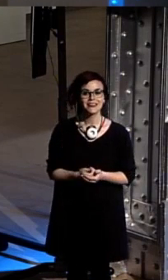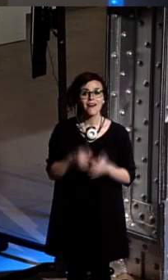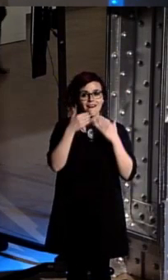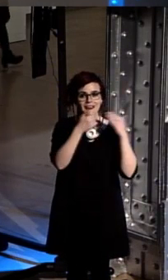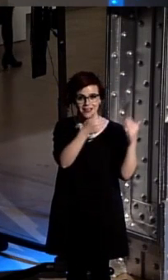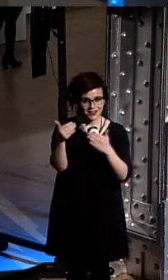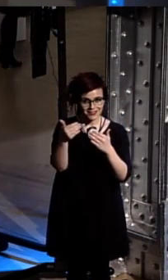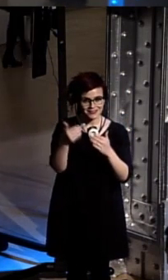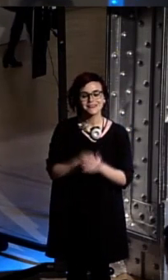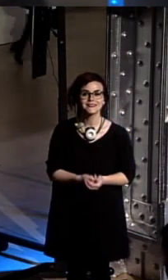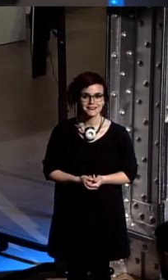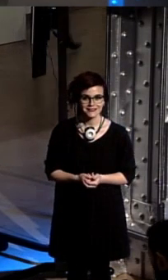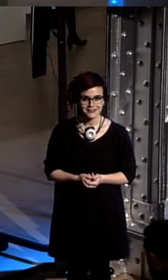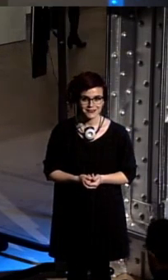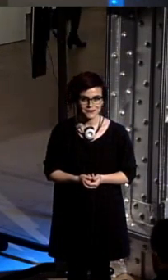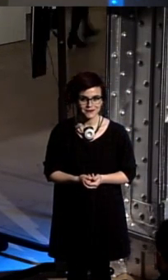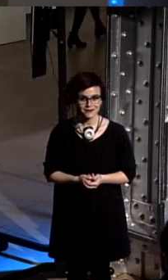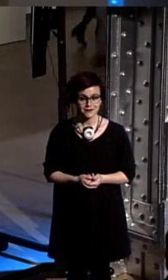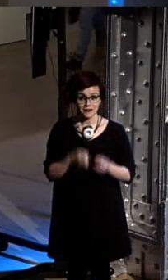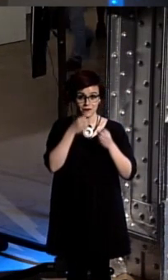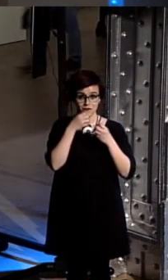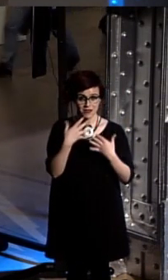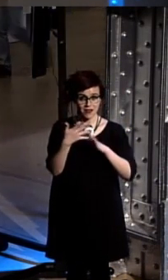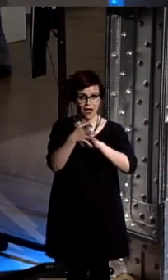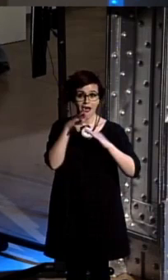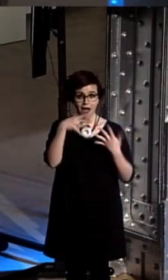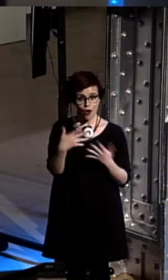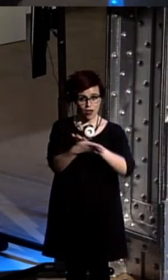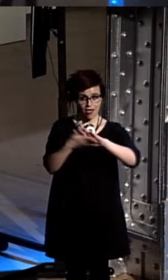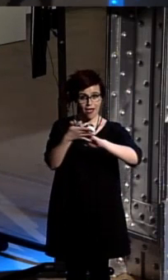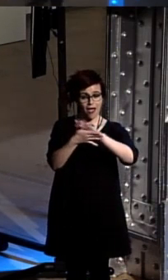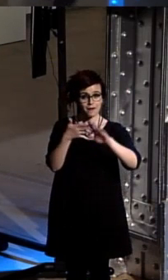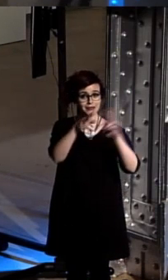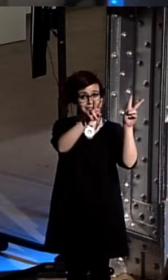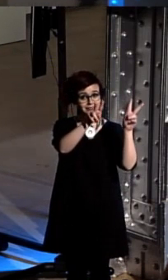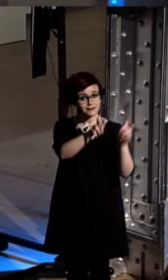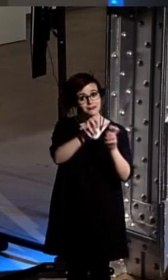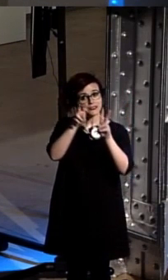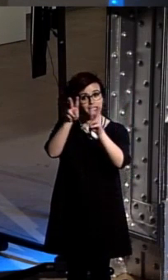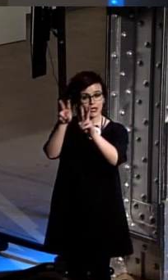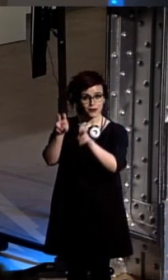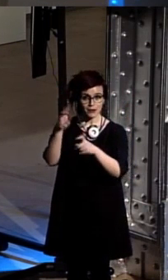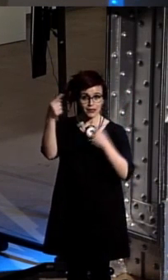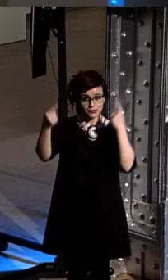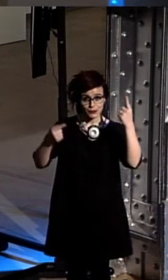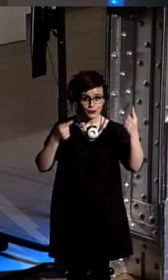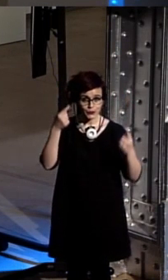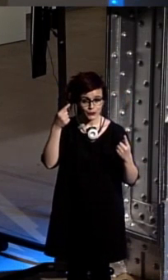Thank you. Muchas gracias. Voy a sacar a colación algunos temas.